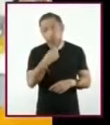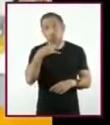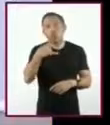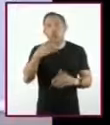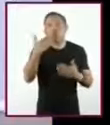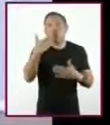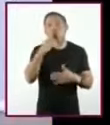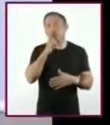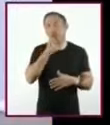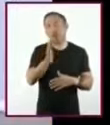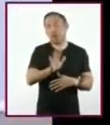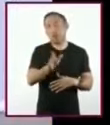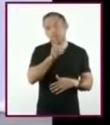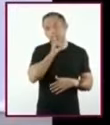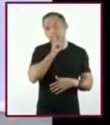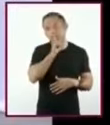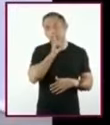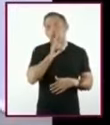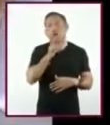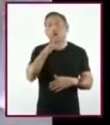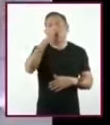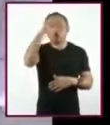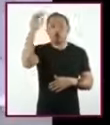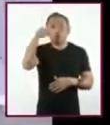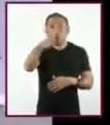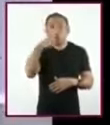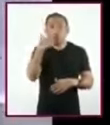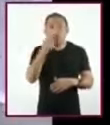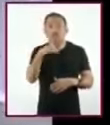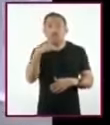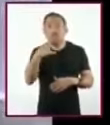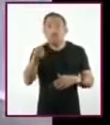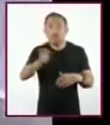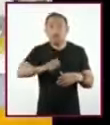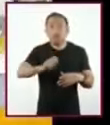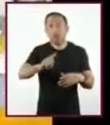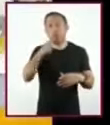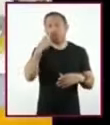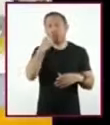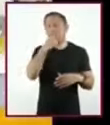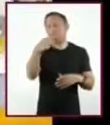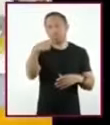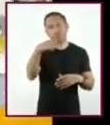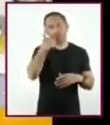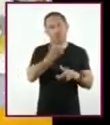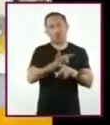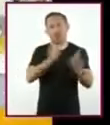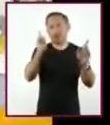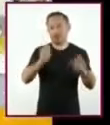nada, pero ustedes le ponen la salsa que gusten, la que deseen.